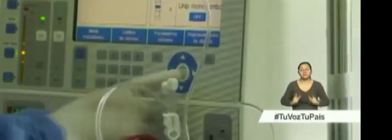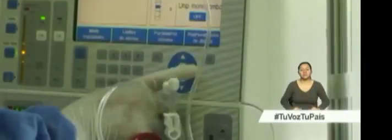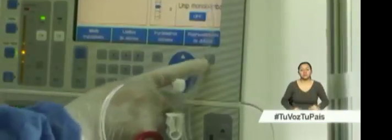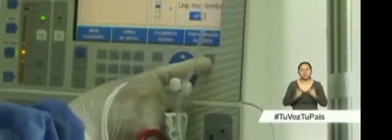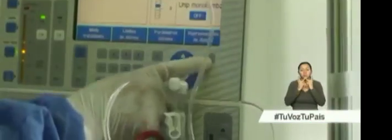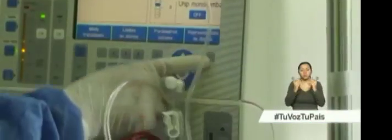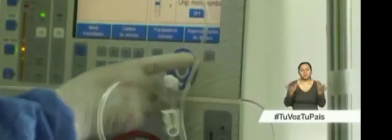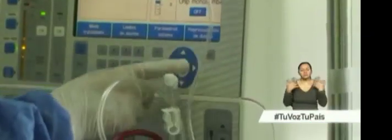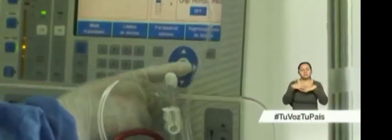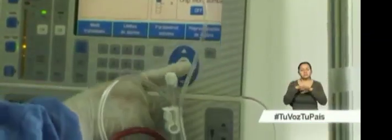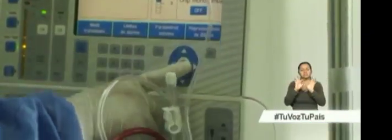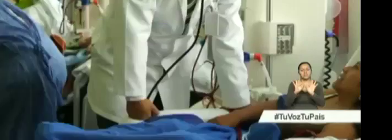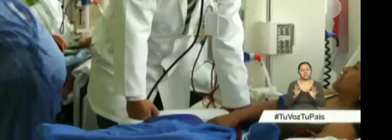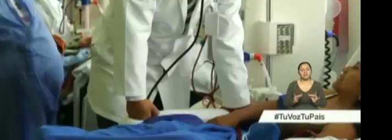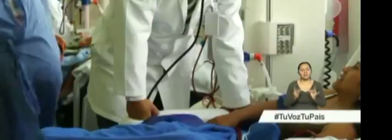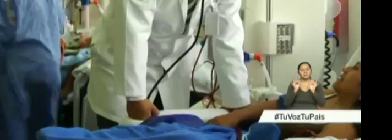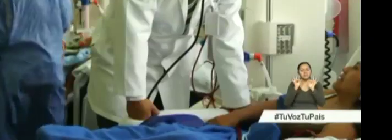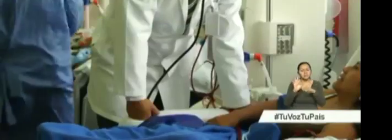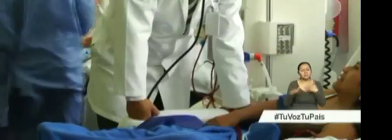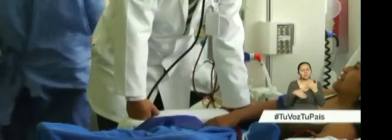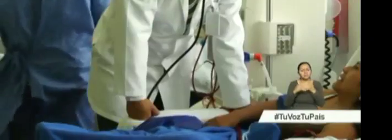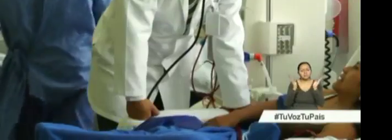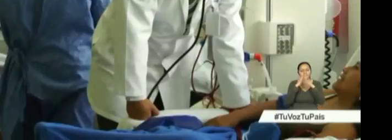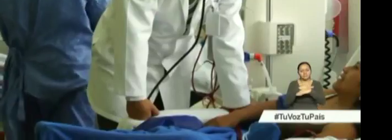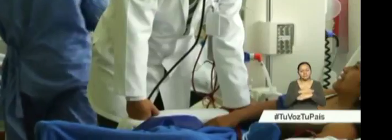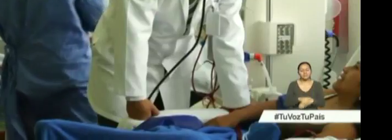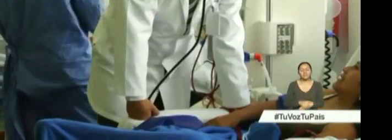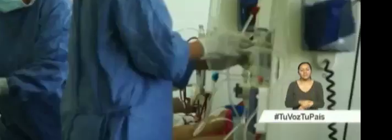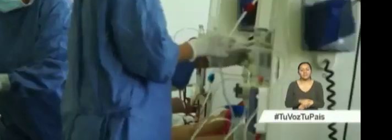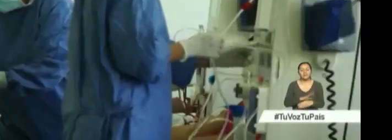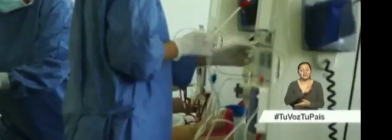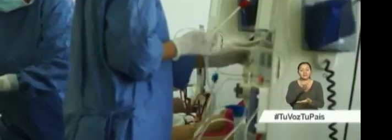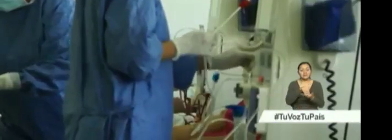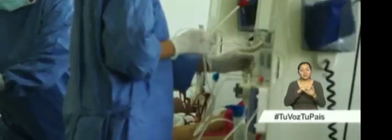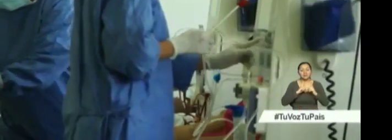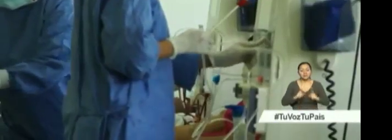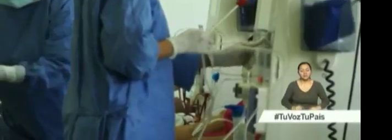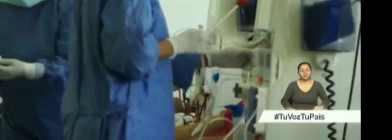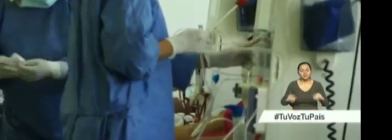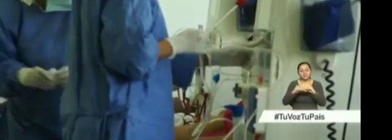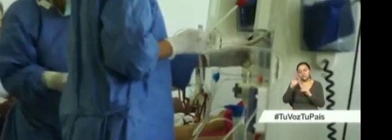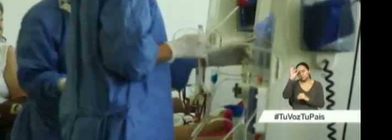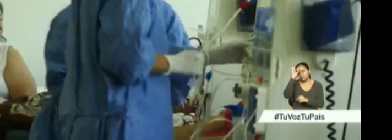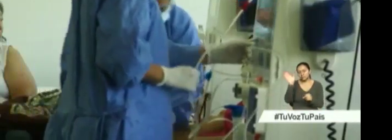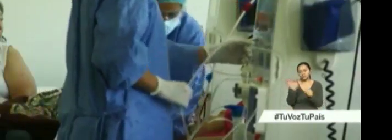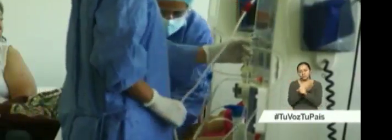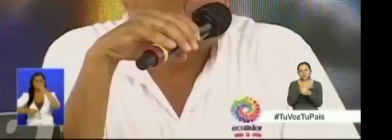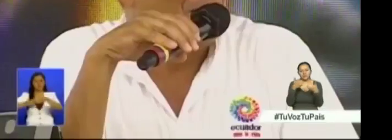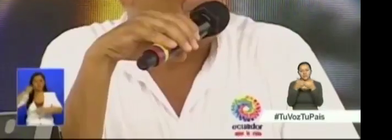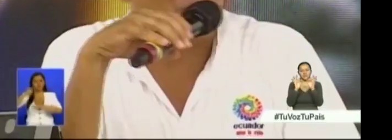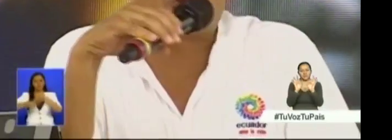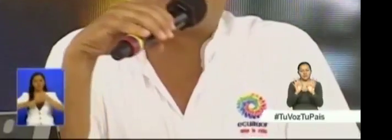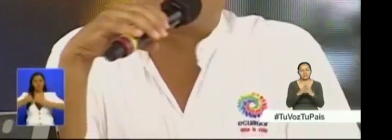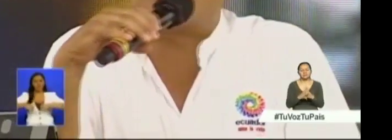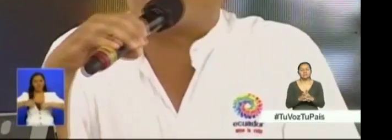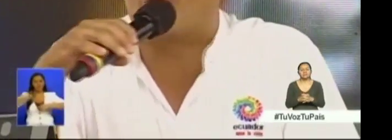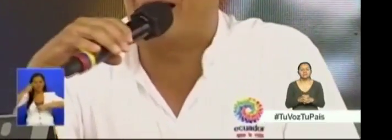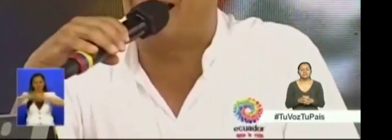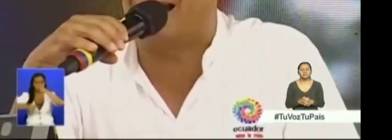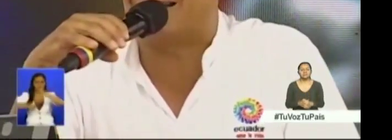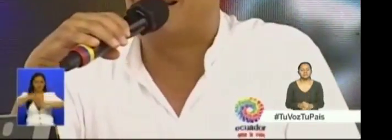es integral, de calidad y absolutamente gratuito, con centros de salud y hospitales totalmente equipados. Pero nosotros